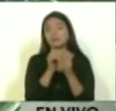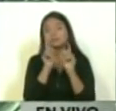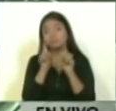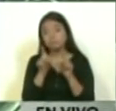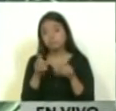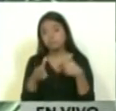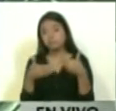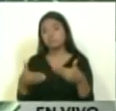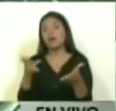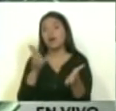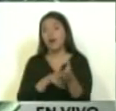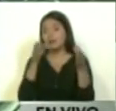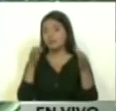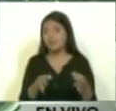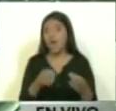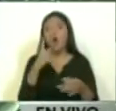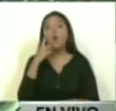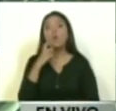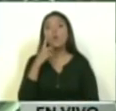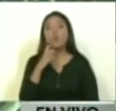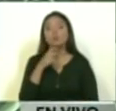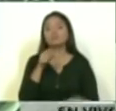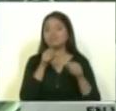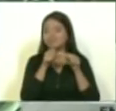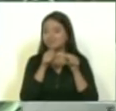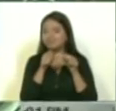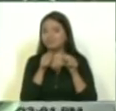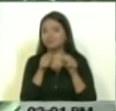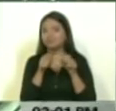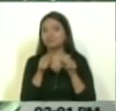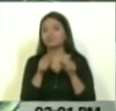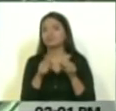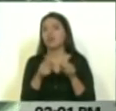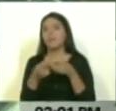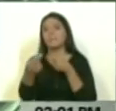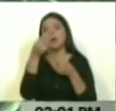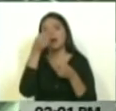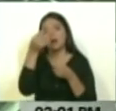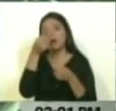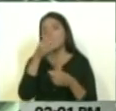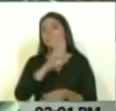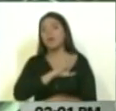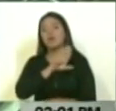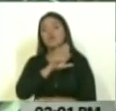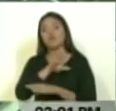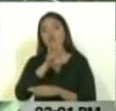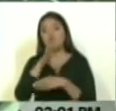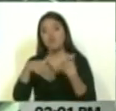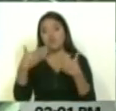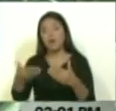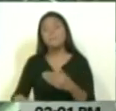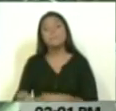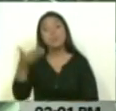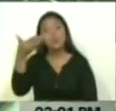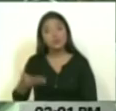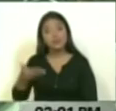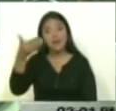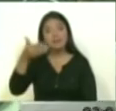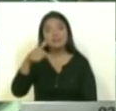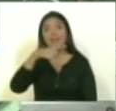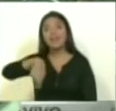la garantía de que esta tradición sea una memoria, pero también una reserva hacia el futuro, y lo más importante, que esto